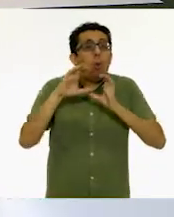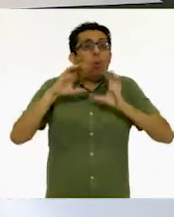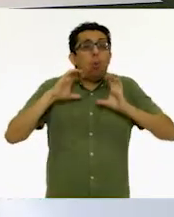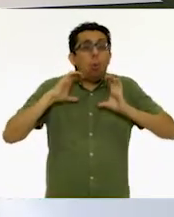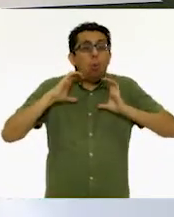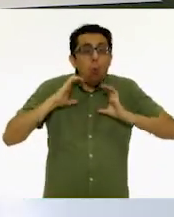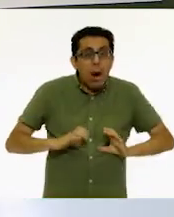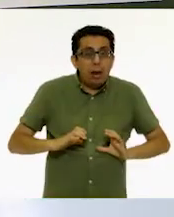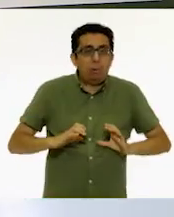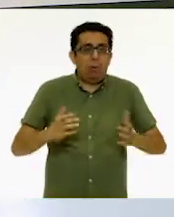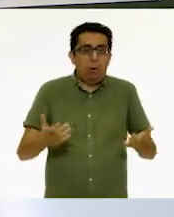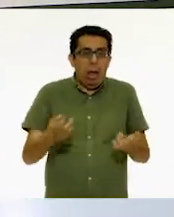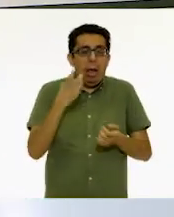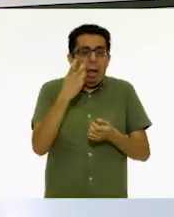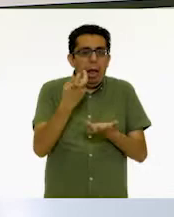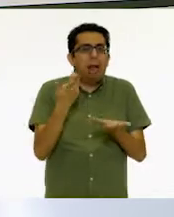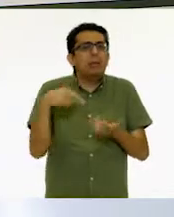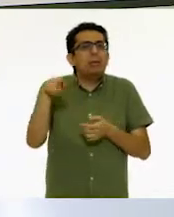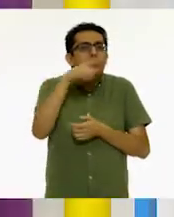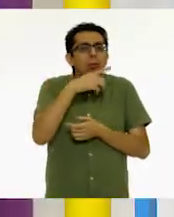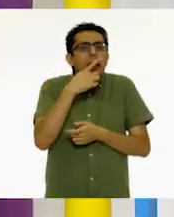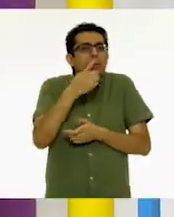ver, entonces, ¿cuál dicen ustedes?